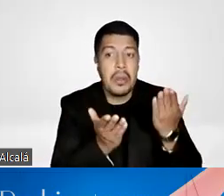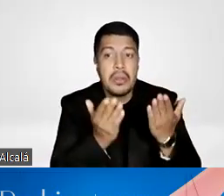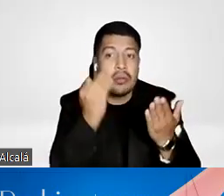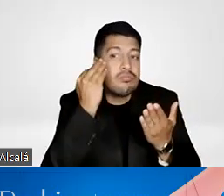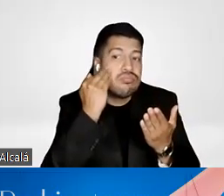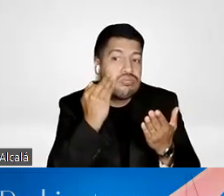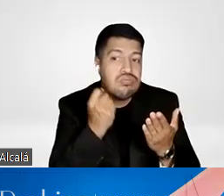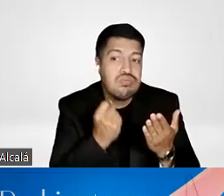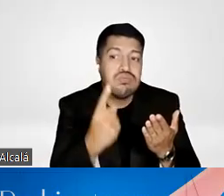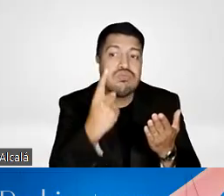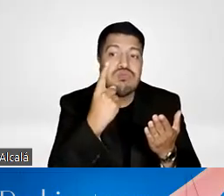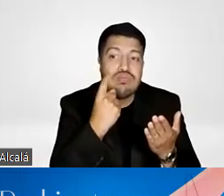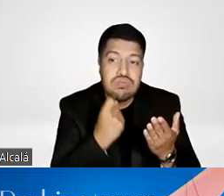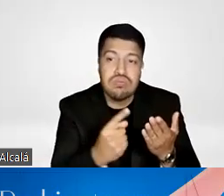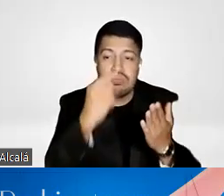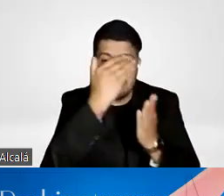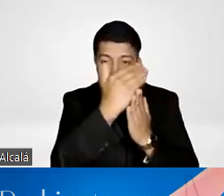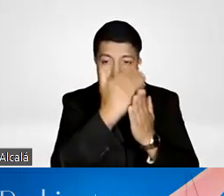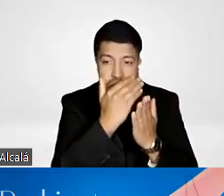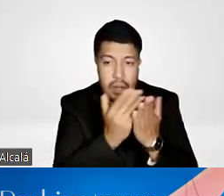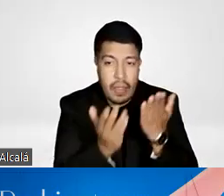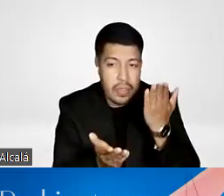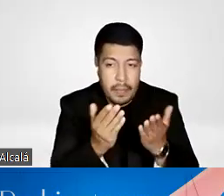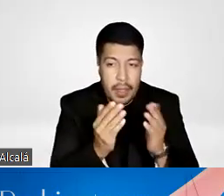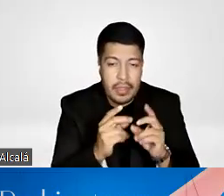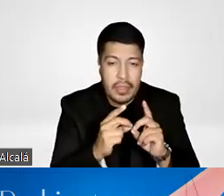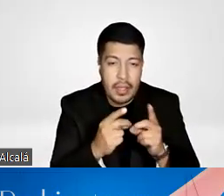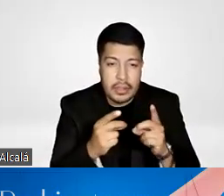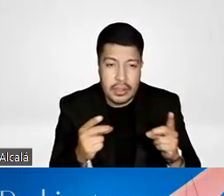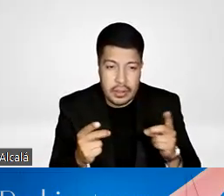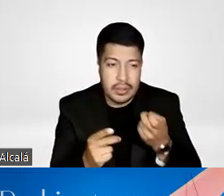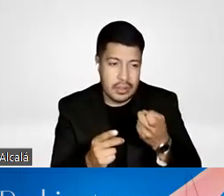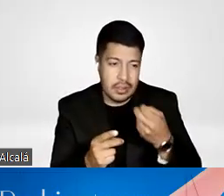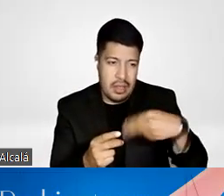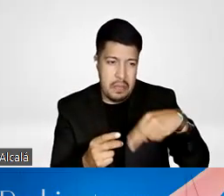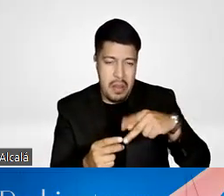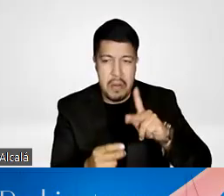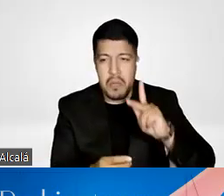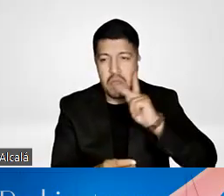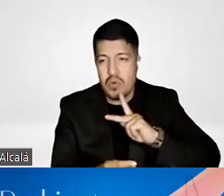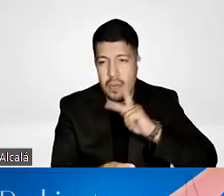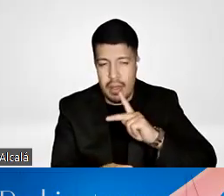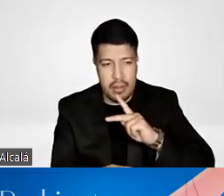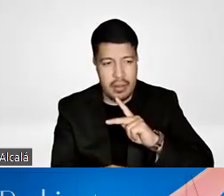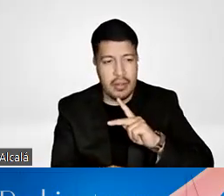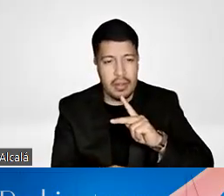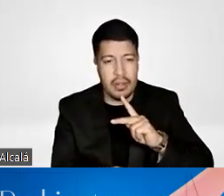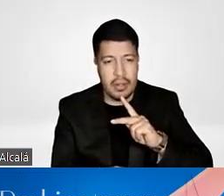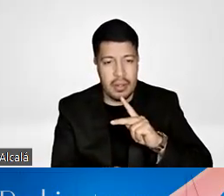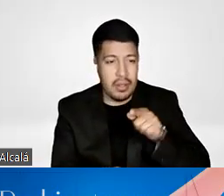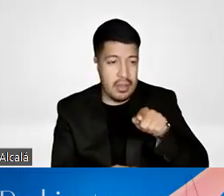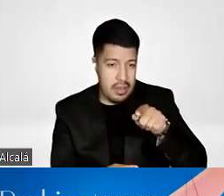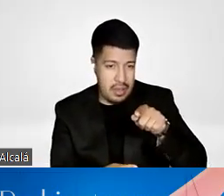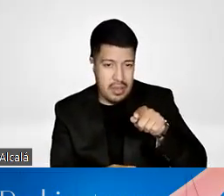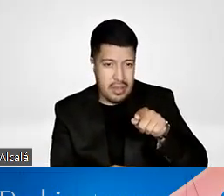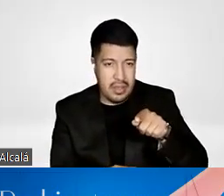base a la evaluación del desarrollo infantil, que es la prueba EDI. Esta la pueden realizar los promotores de salud que han sido capacitados, pero